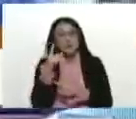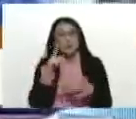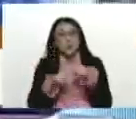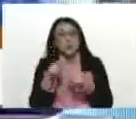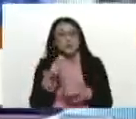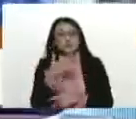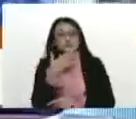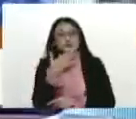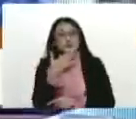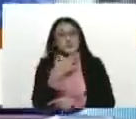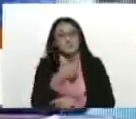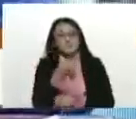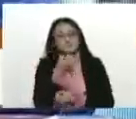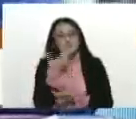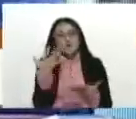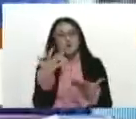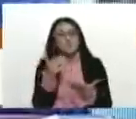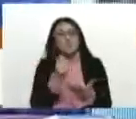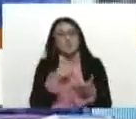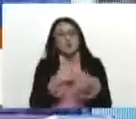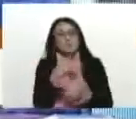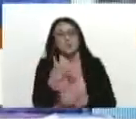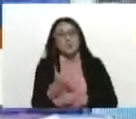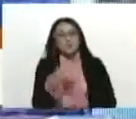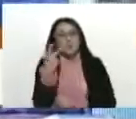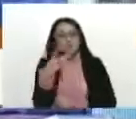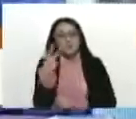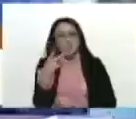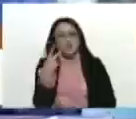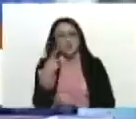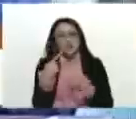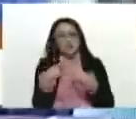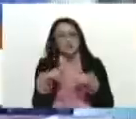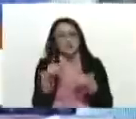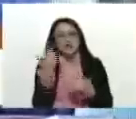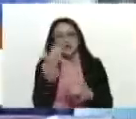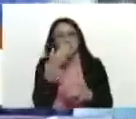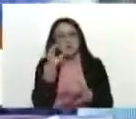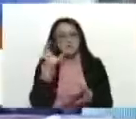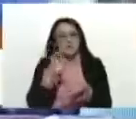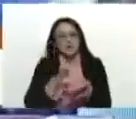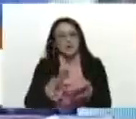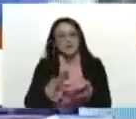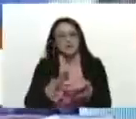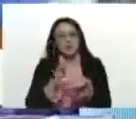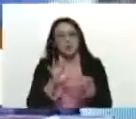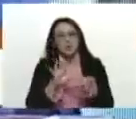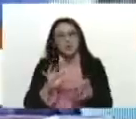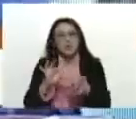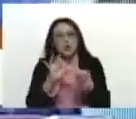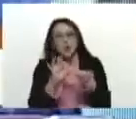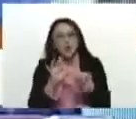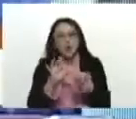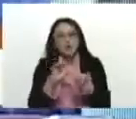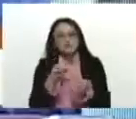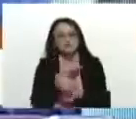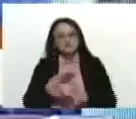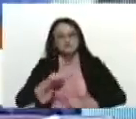extraordinarias para cualquier proyecto político distinto al capitalismo que es la unión Cívico militar